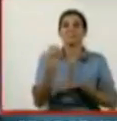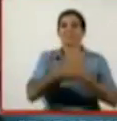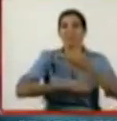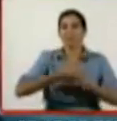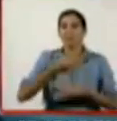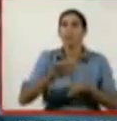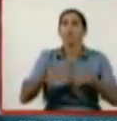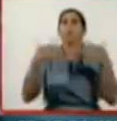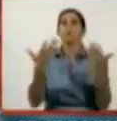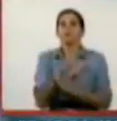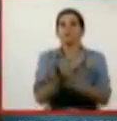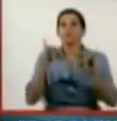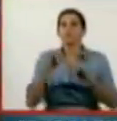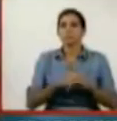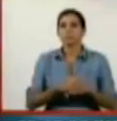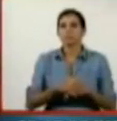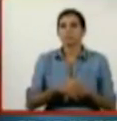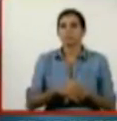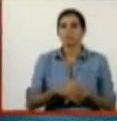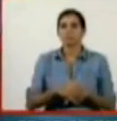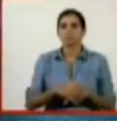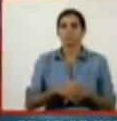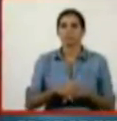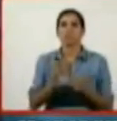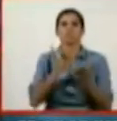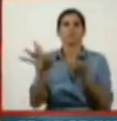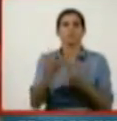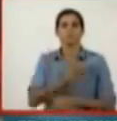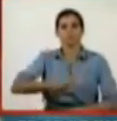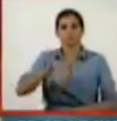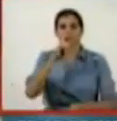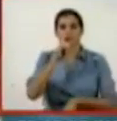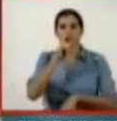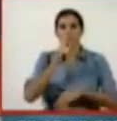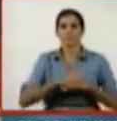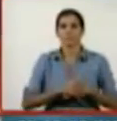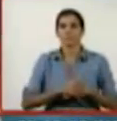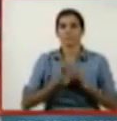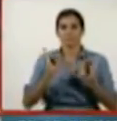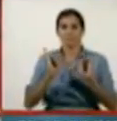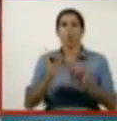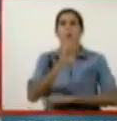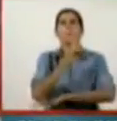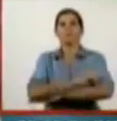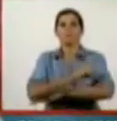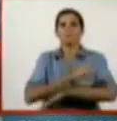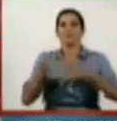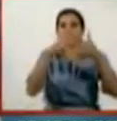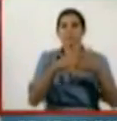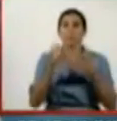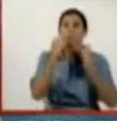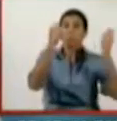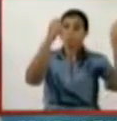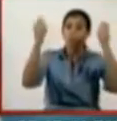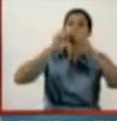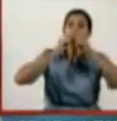termina esto para ustedes Cuando logremos sacar a quienes hoy están gobernando siguiendo el guion trazado por Washington las protestas son ampliamente